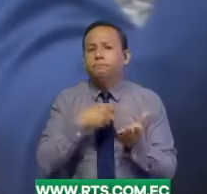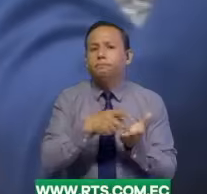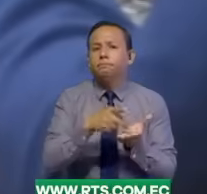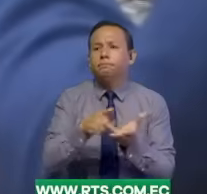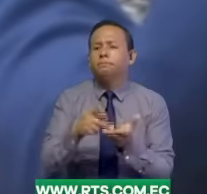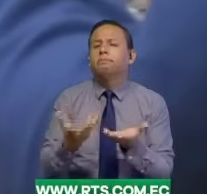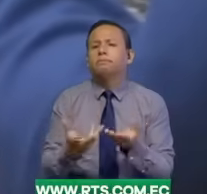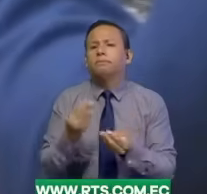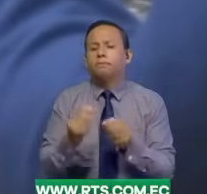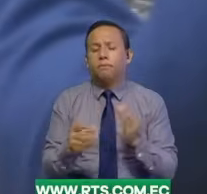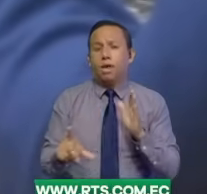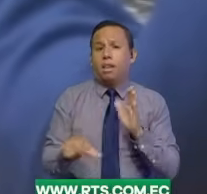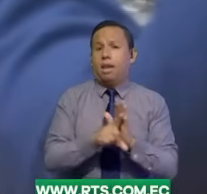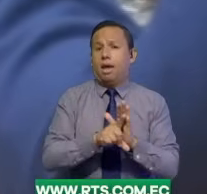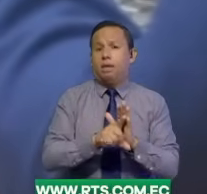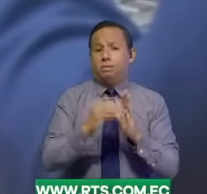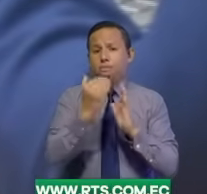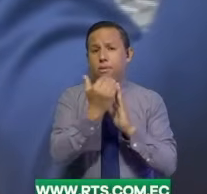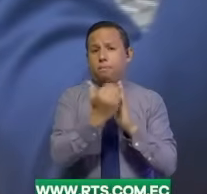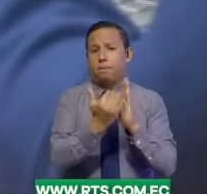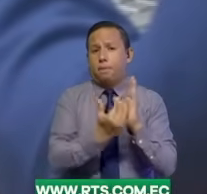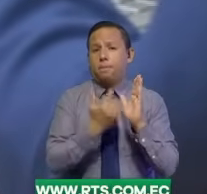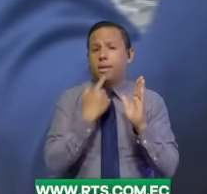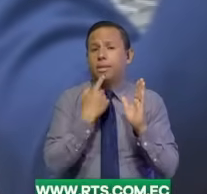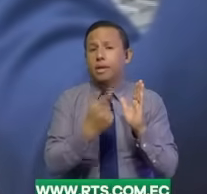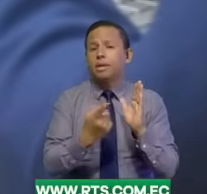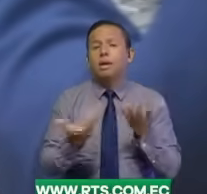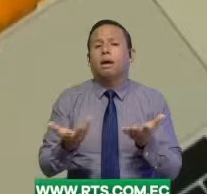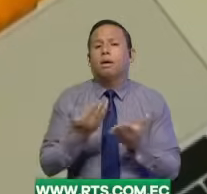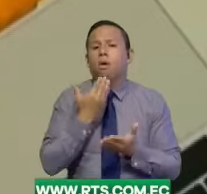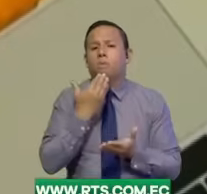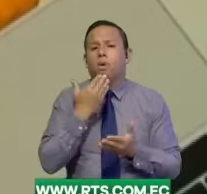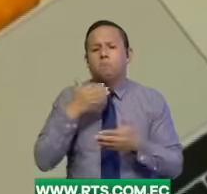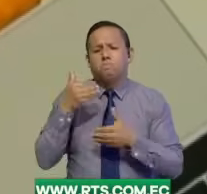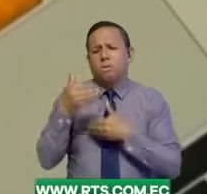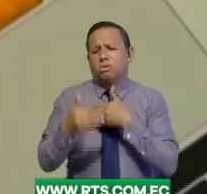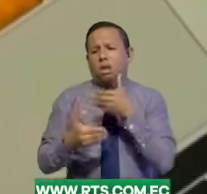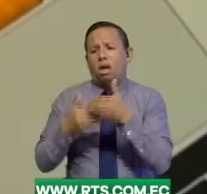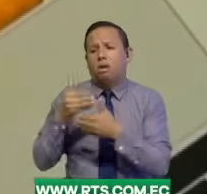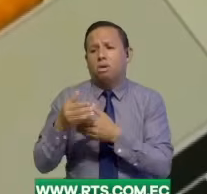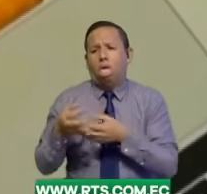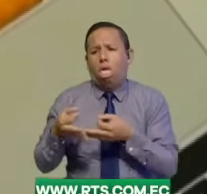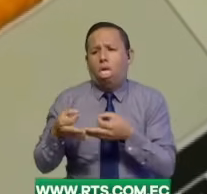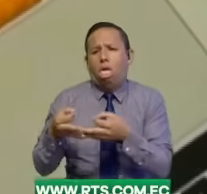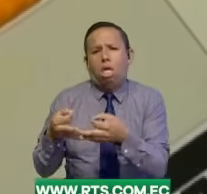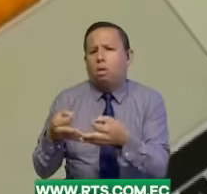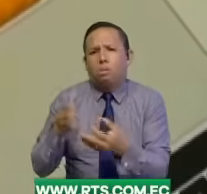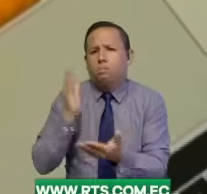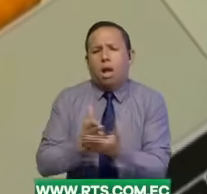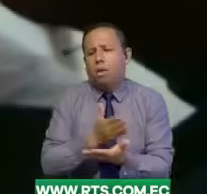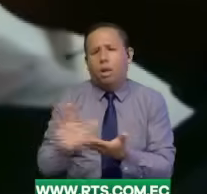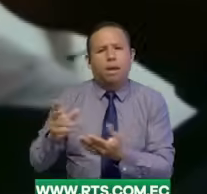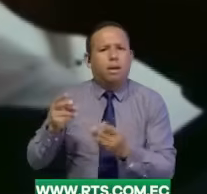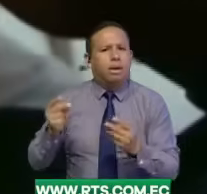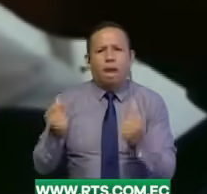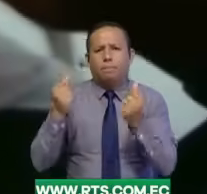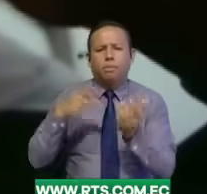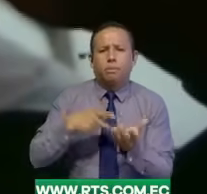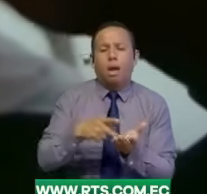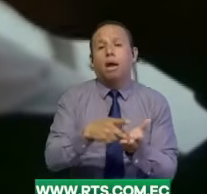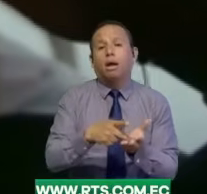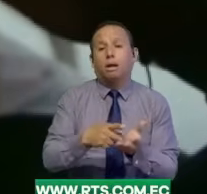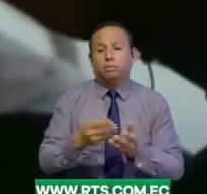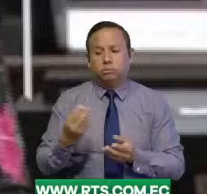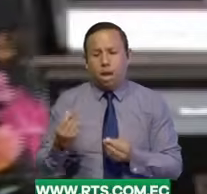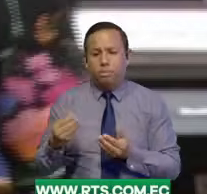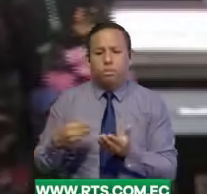este cuerpo legal propone destrabar los procesos burocráticos y así facilitar los desembolsos. Ahora bien, ¿cómo lo